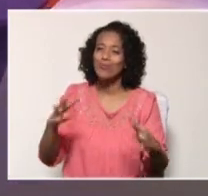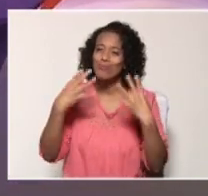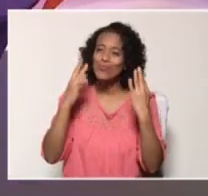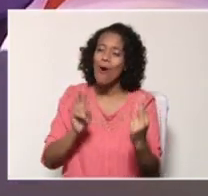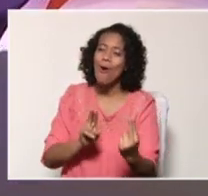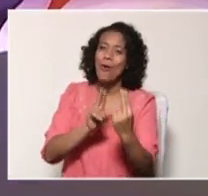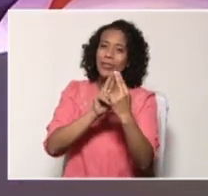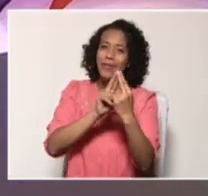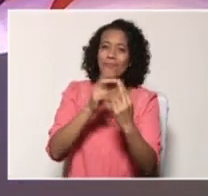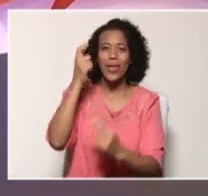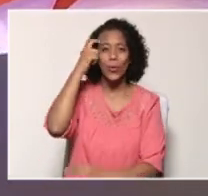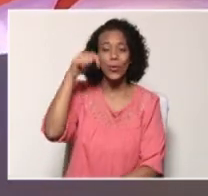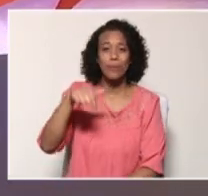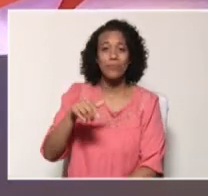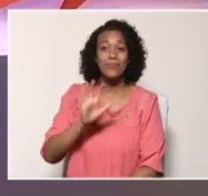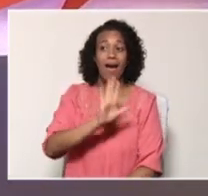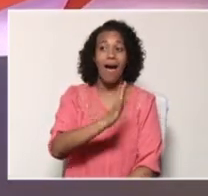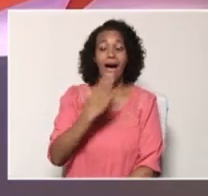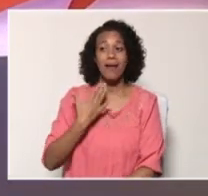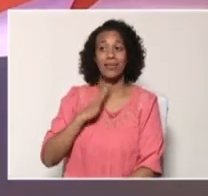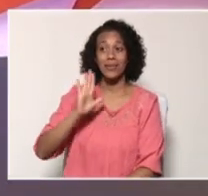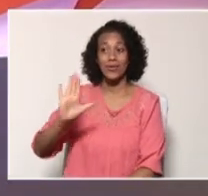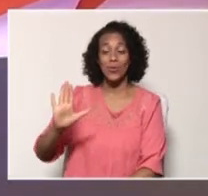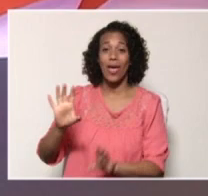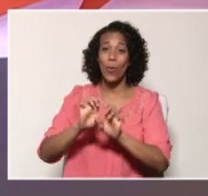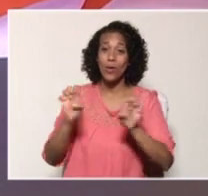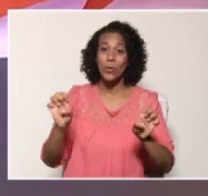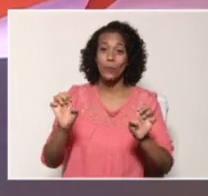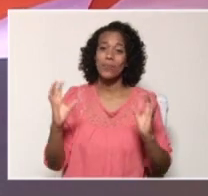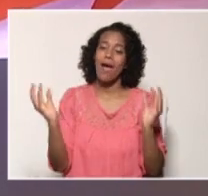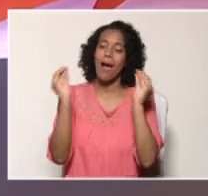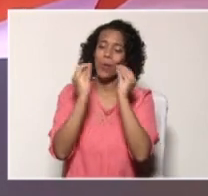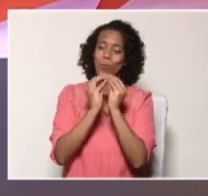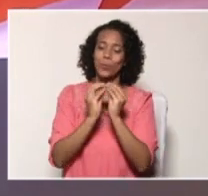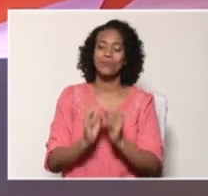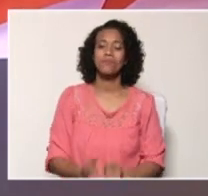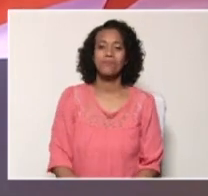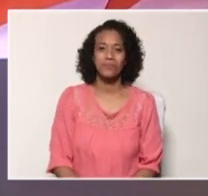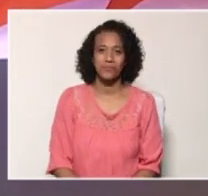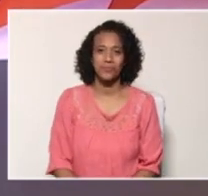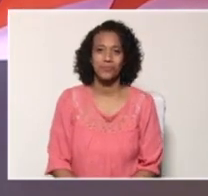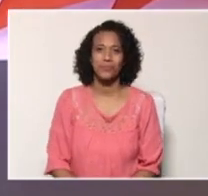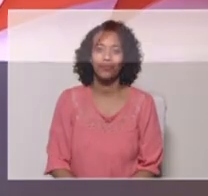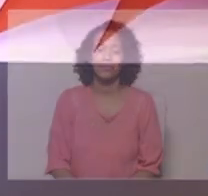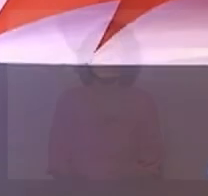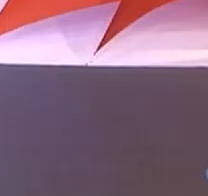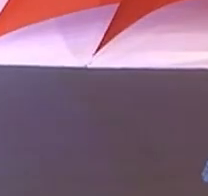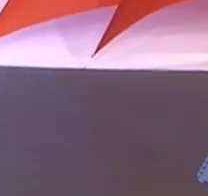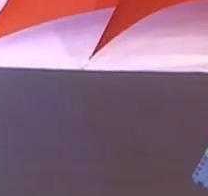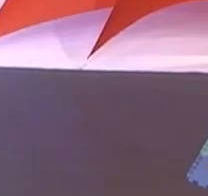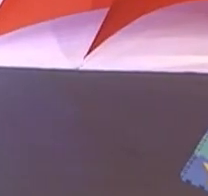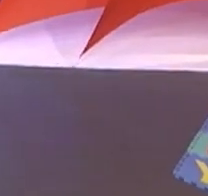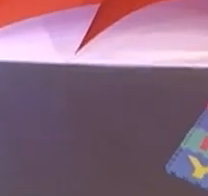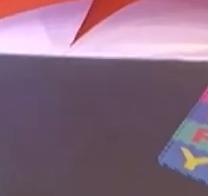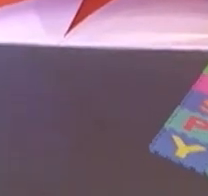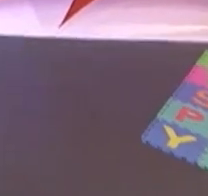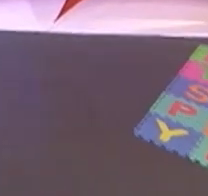acompañado nuevamente y recuerden que aquí en Educación Especial ser diferente es algo común.